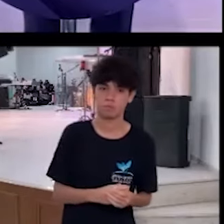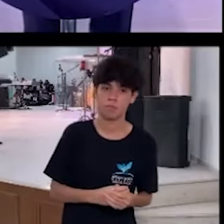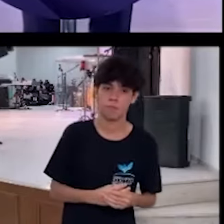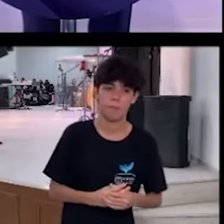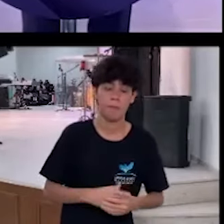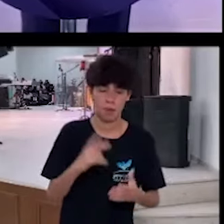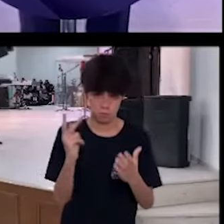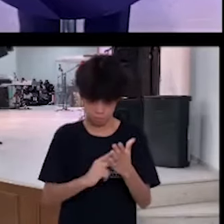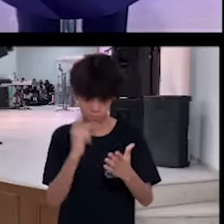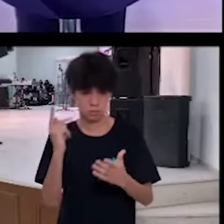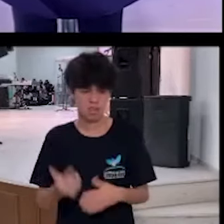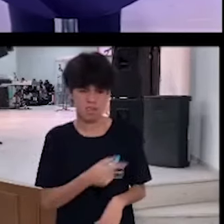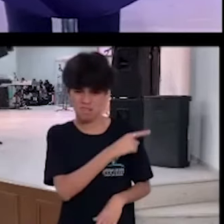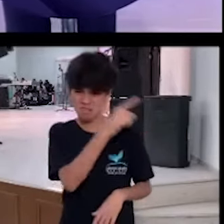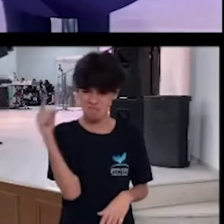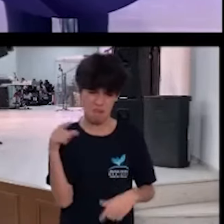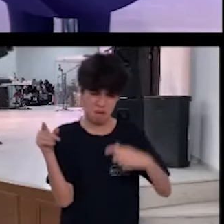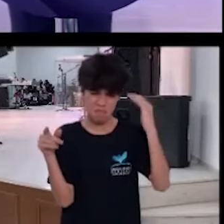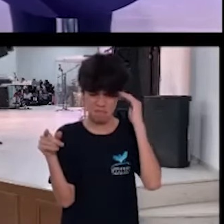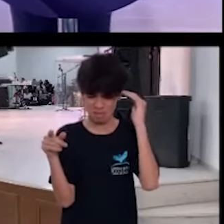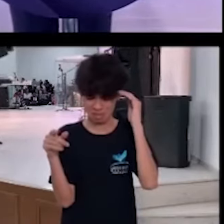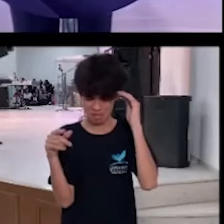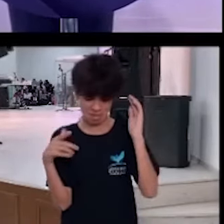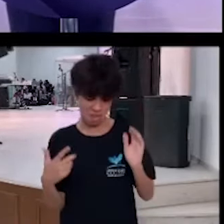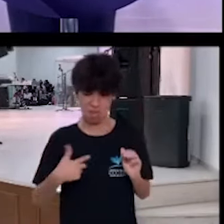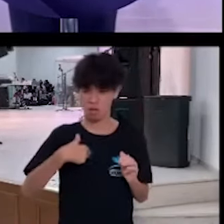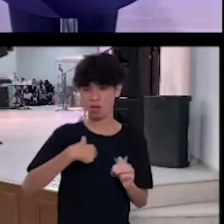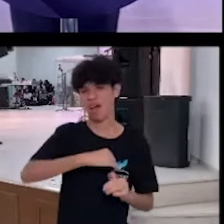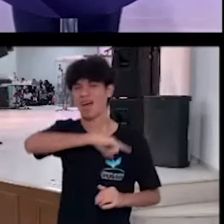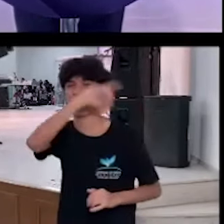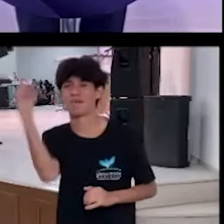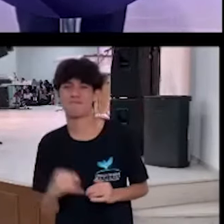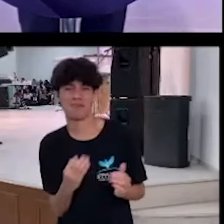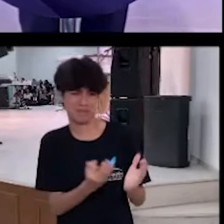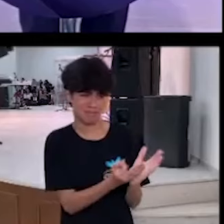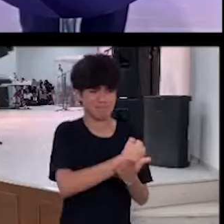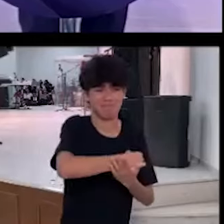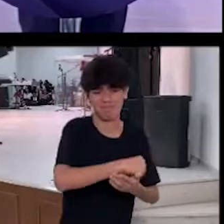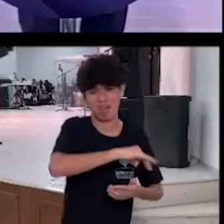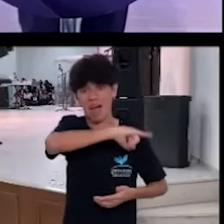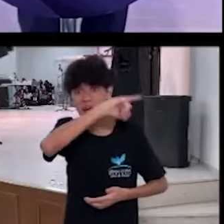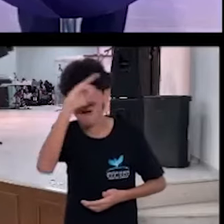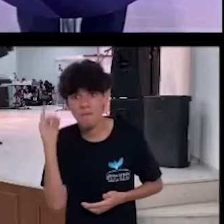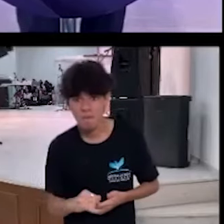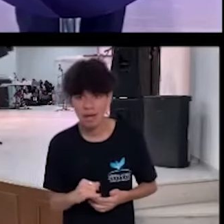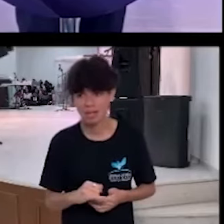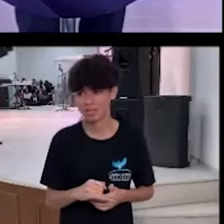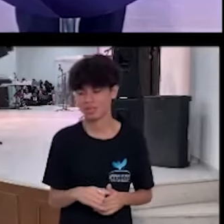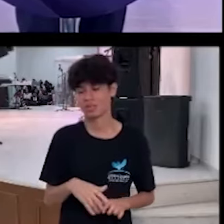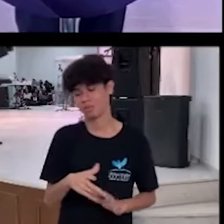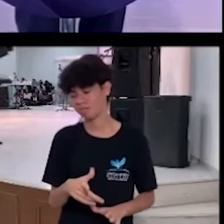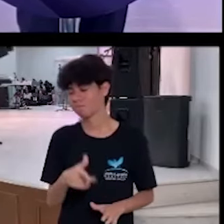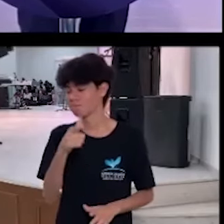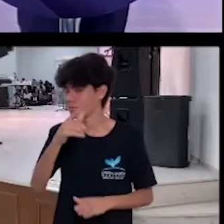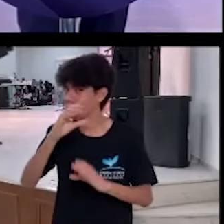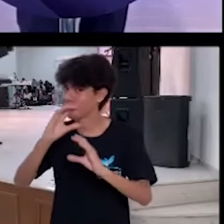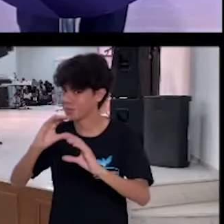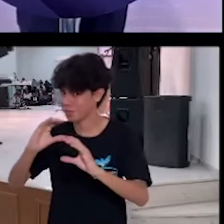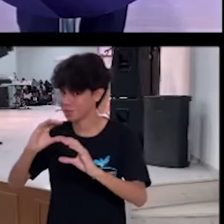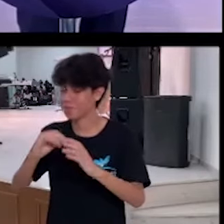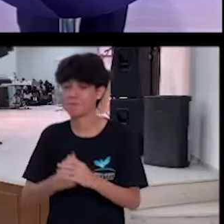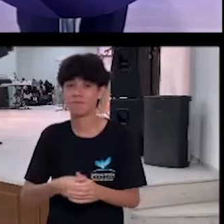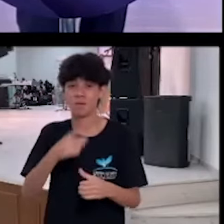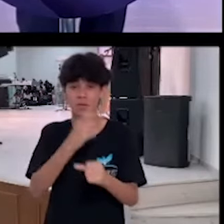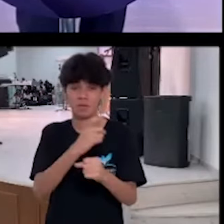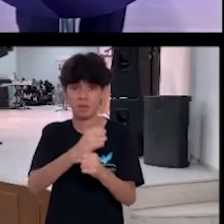de pecado es pensar de manera irresponsable. Claramente el apóstol Pablo escribió en 1 Corintios